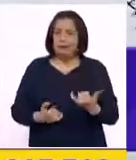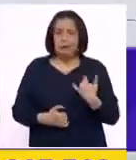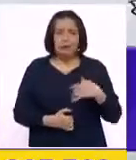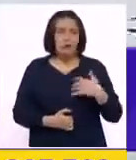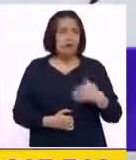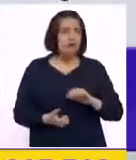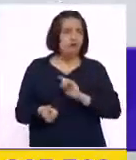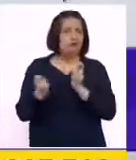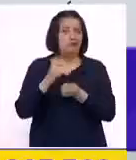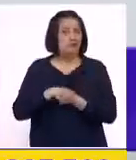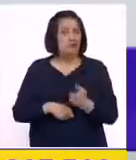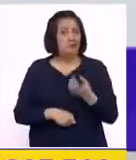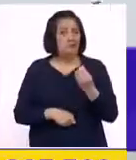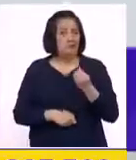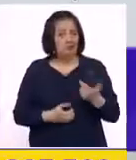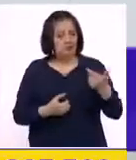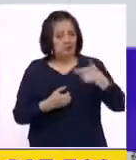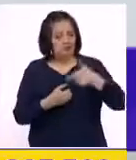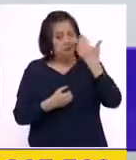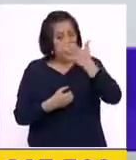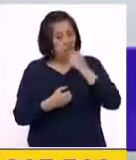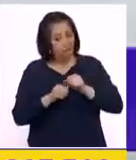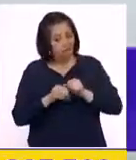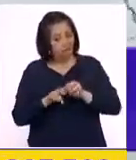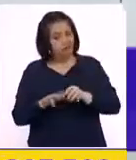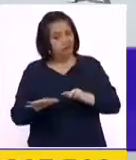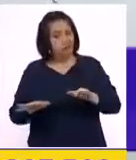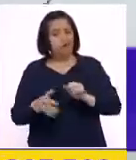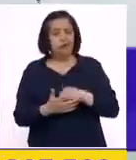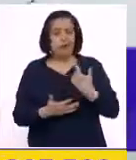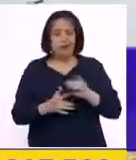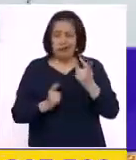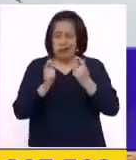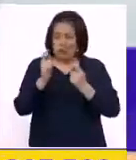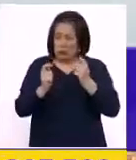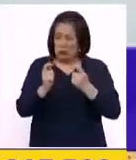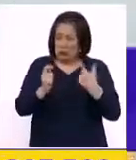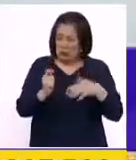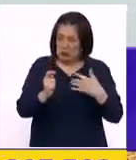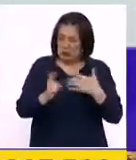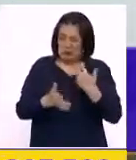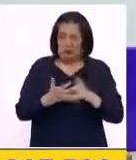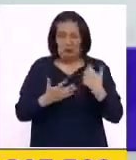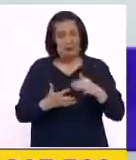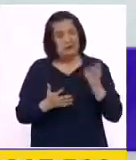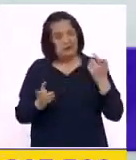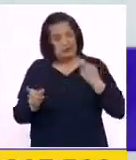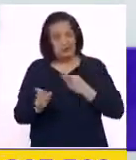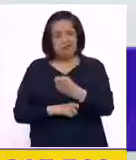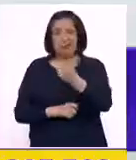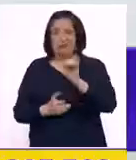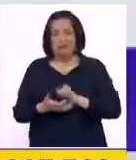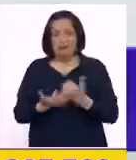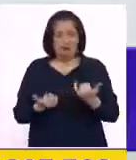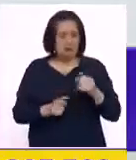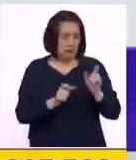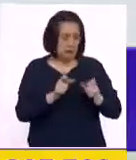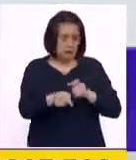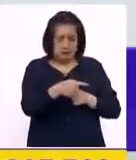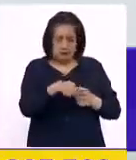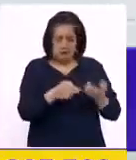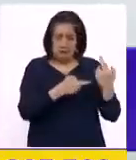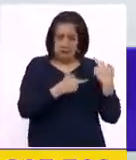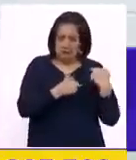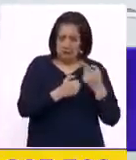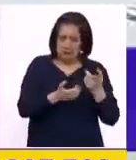cambiado a raíz del derrame de petróleo. El sector turístico está siendo duramente golpeado y justamente vamos a conversar con las personas que se encargan,